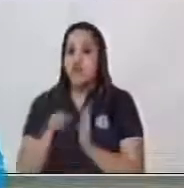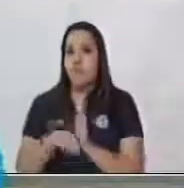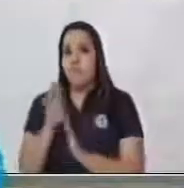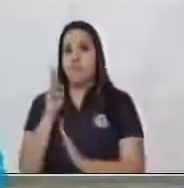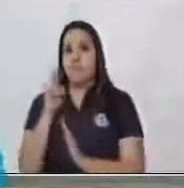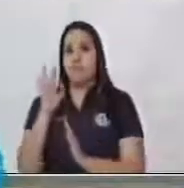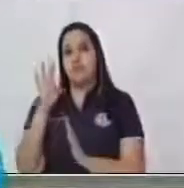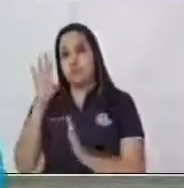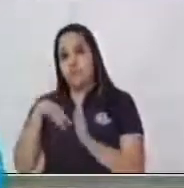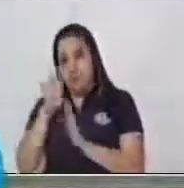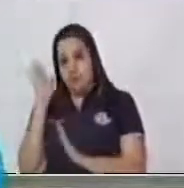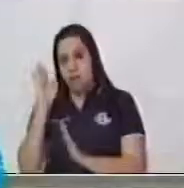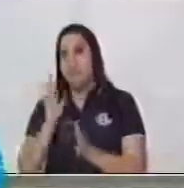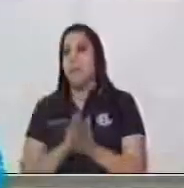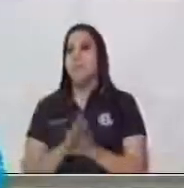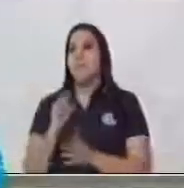documento.